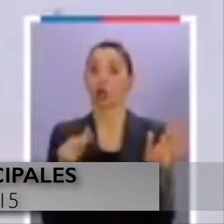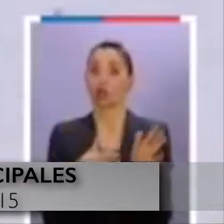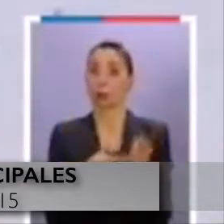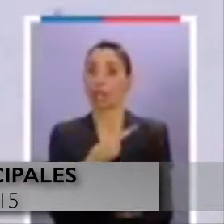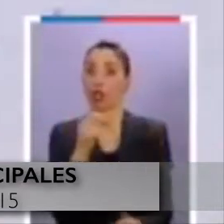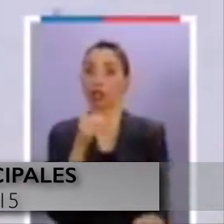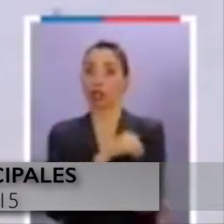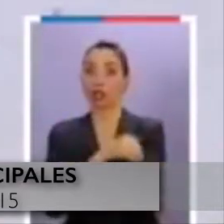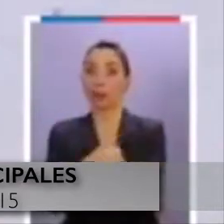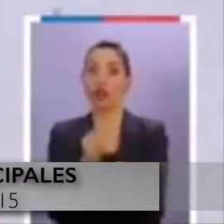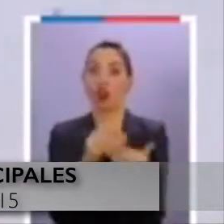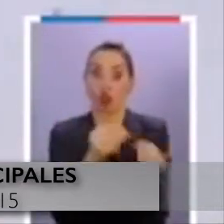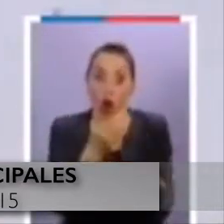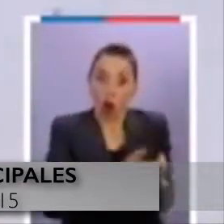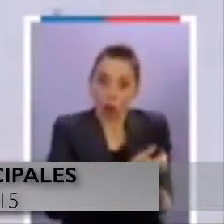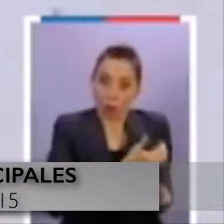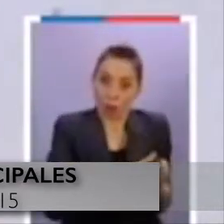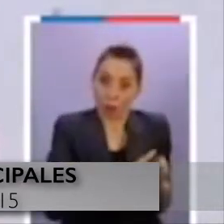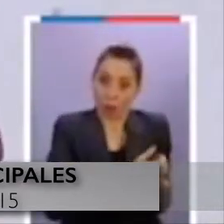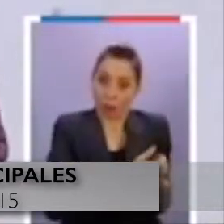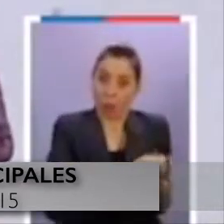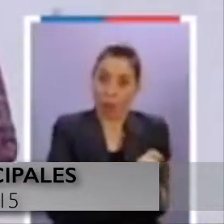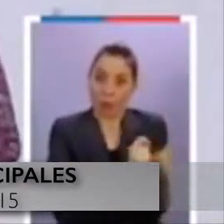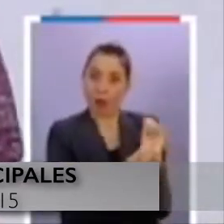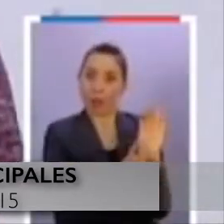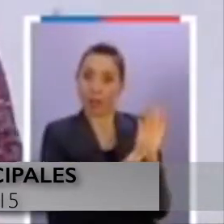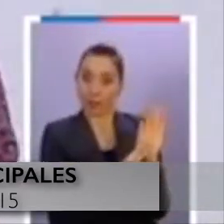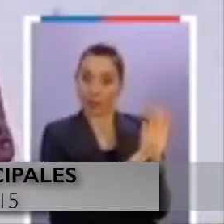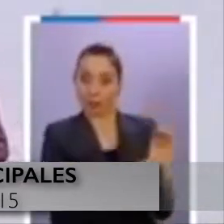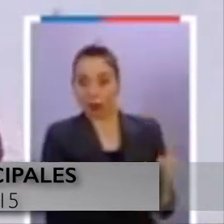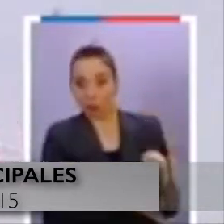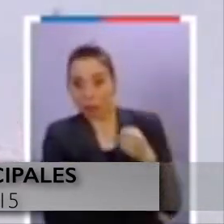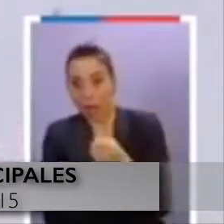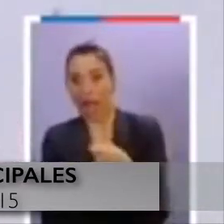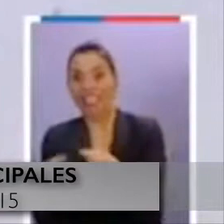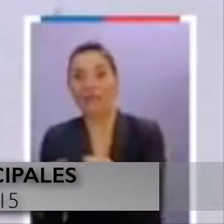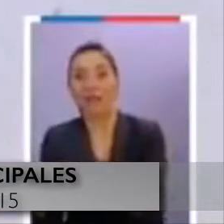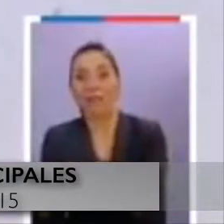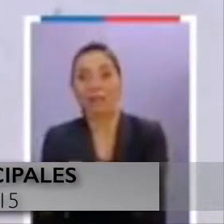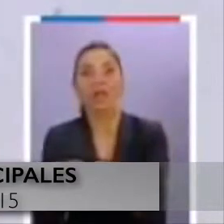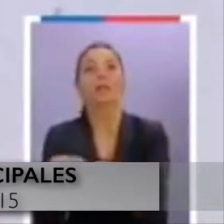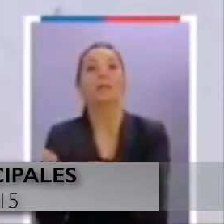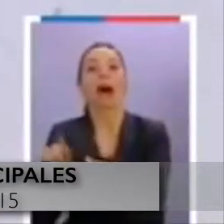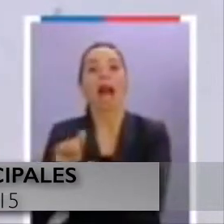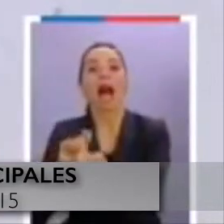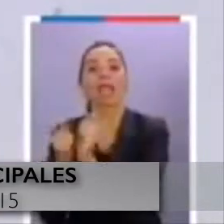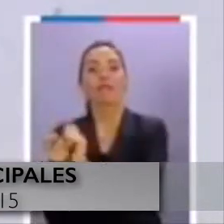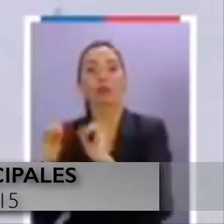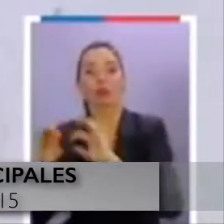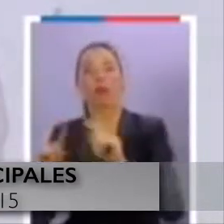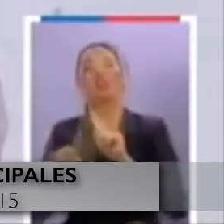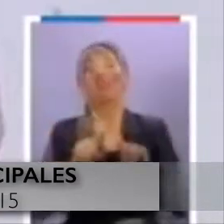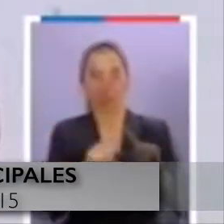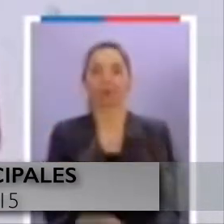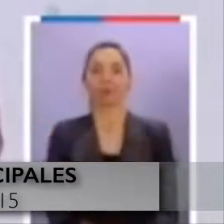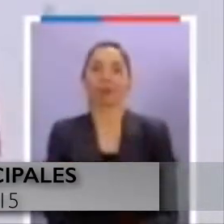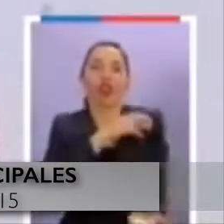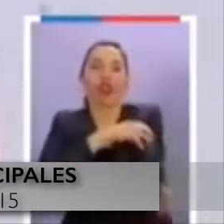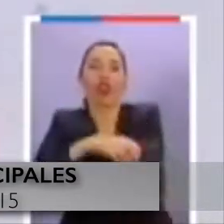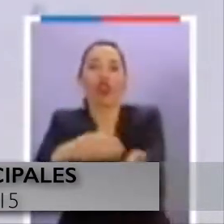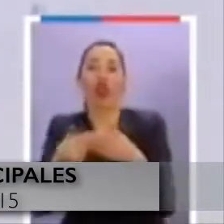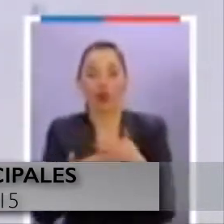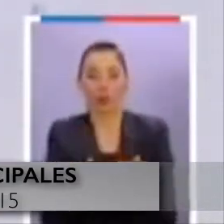8.200 millones de dólares que serán invertidos en su mayoría en la reforma educacional, además de otros programas sociales.